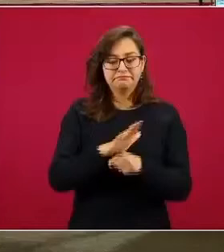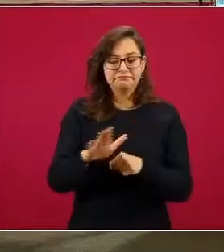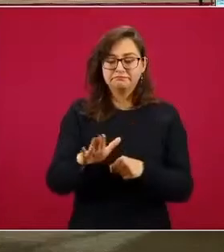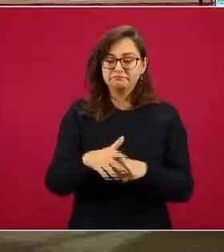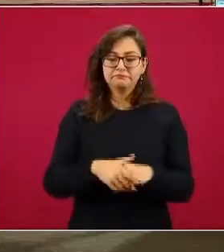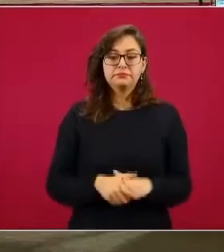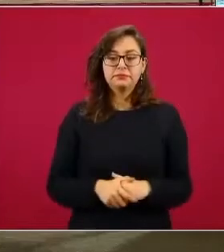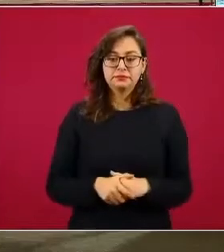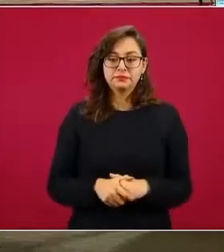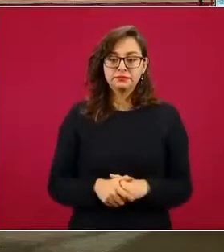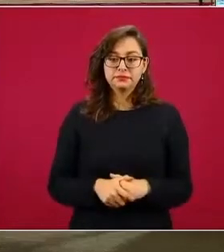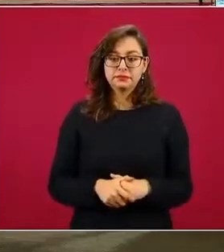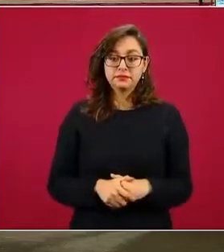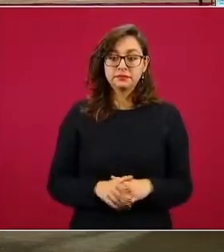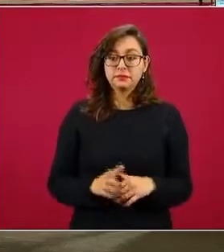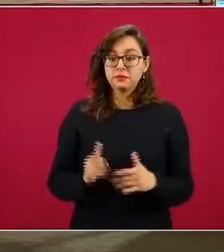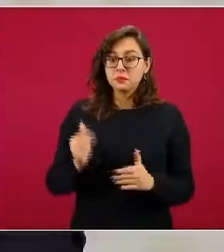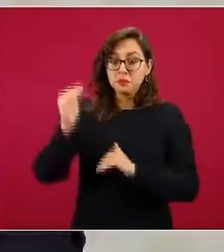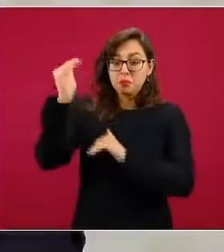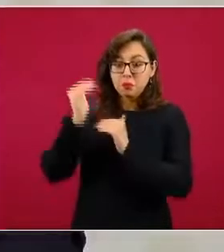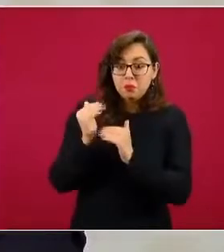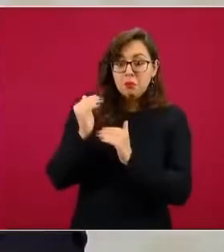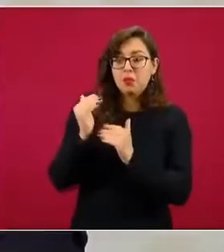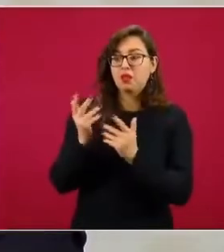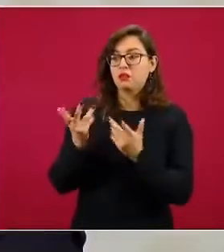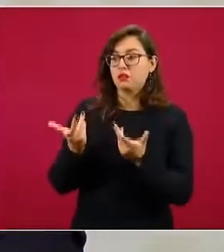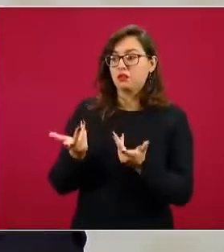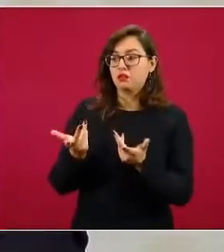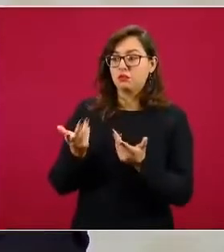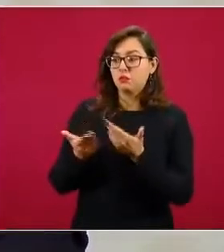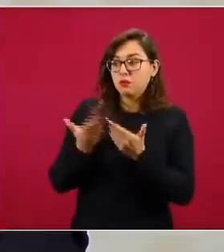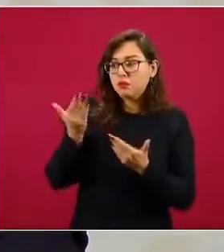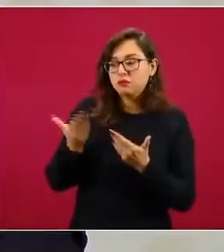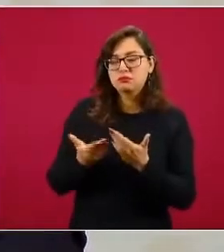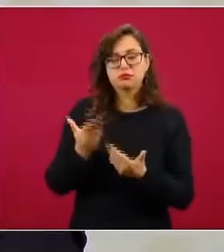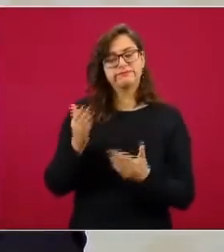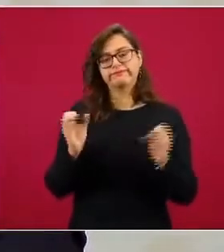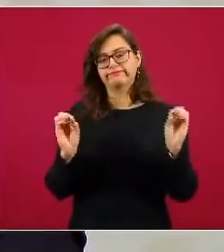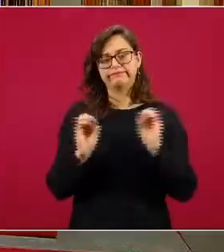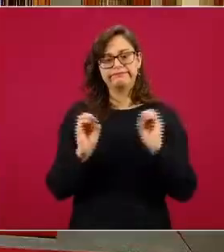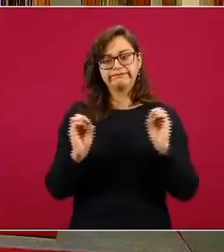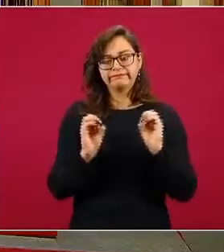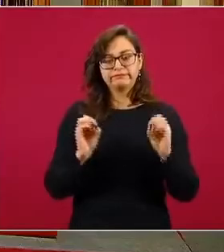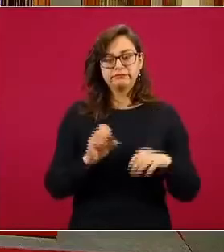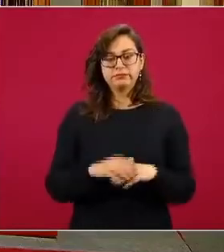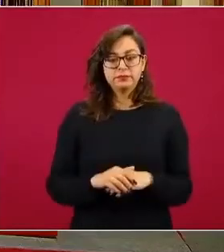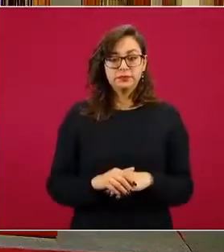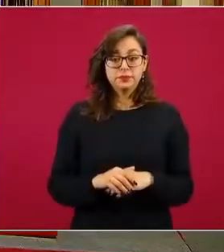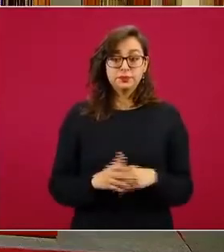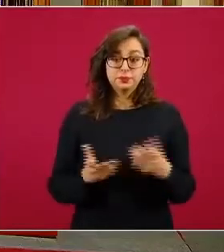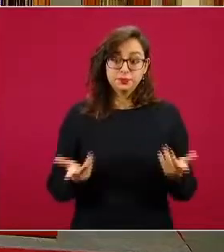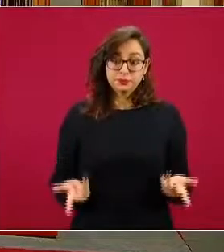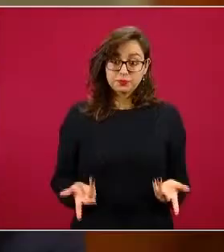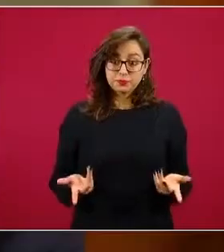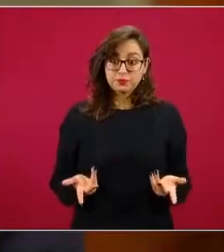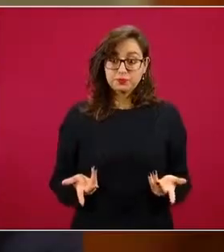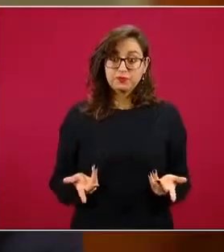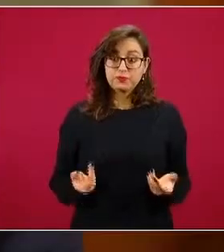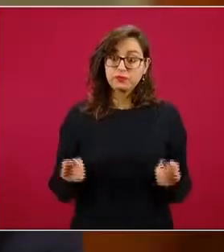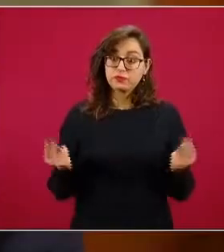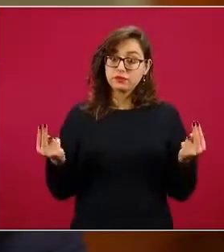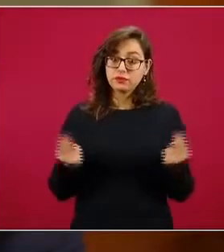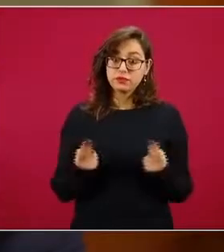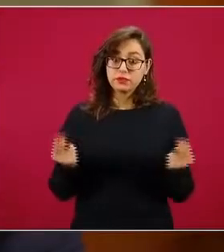un aforo reducido. Entonces, las características que se tienen que cumplir son